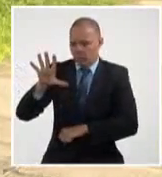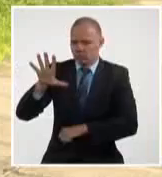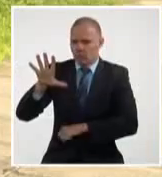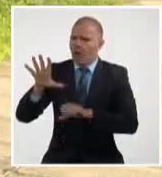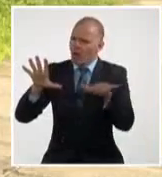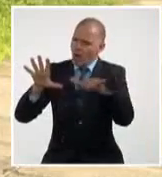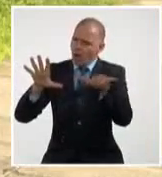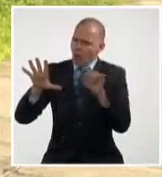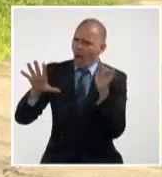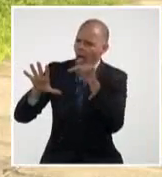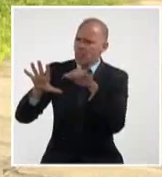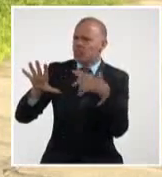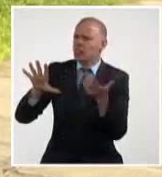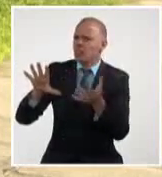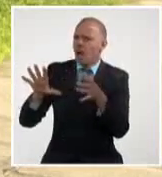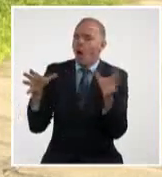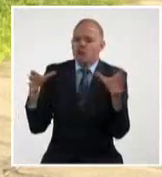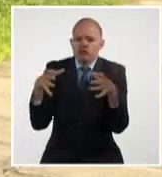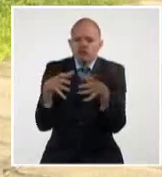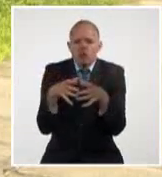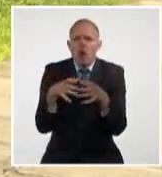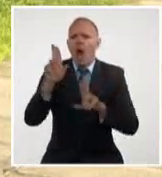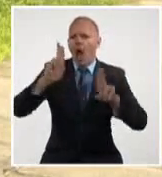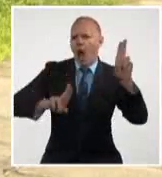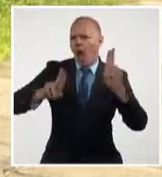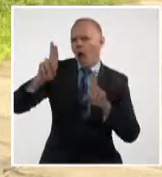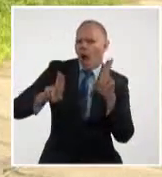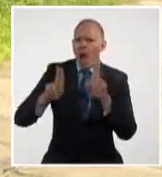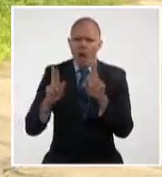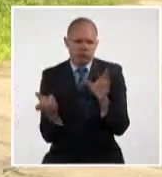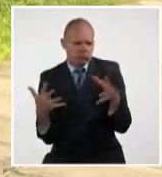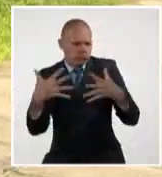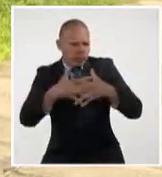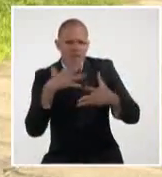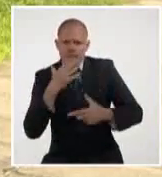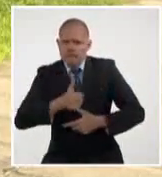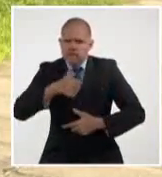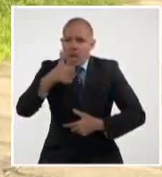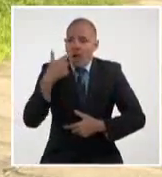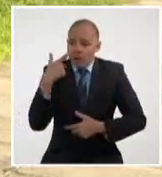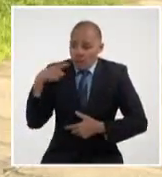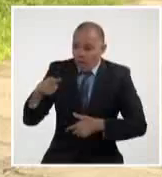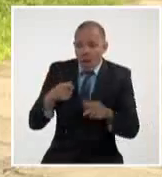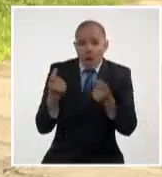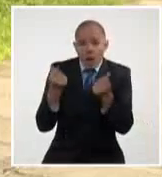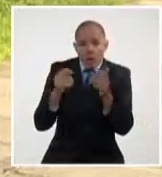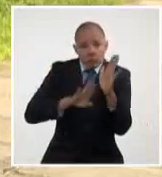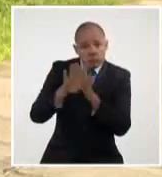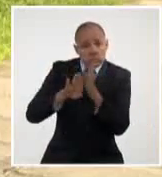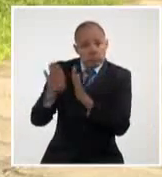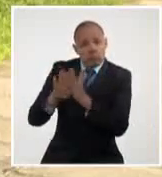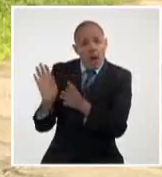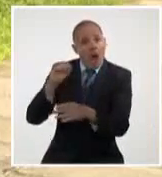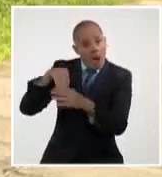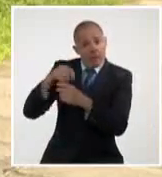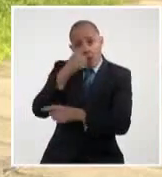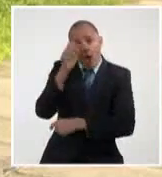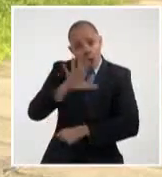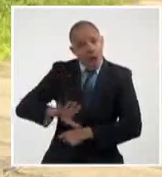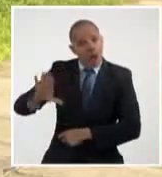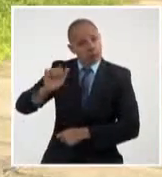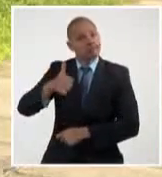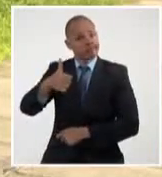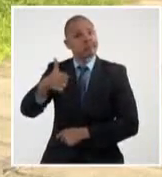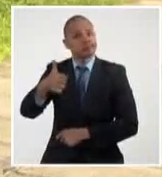concertación integracionista y la progresiva consolidación de economías nacionales en la era post-pandémica tuvieron como